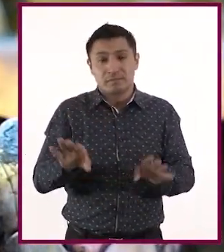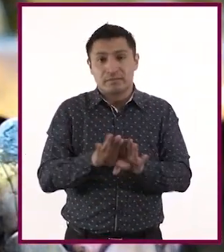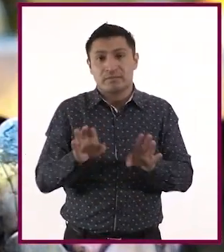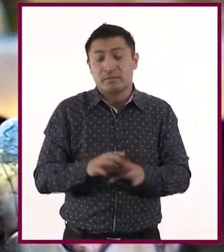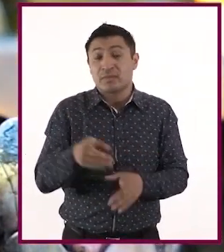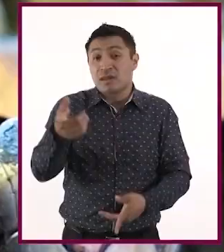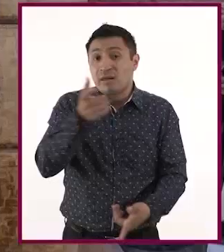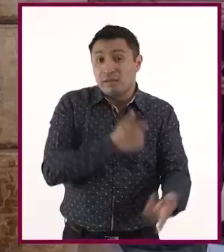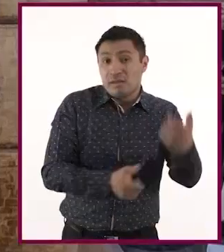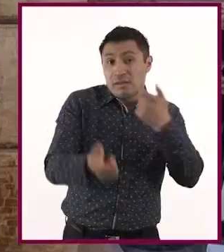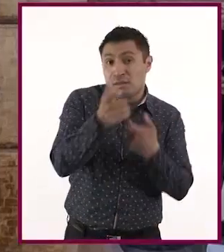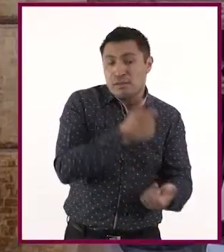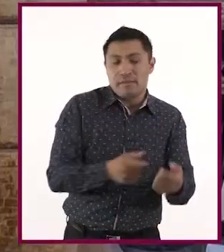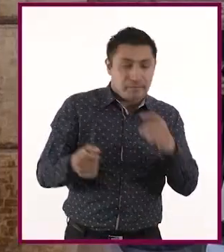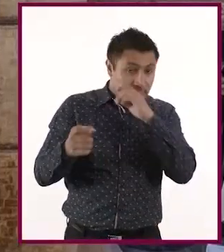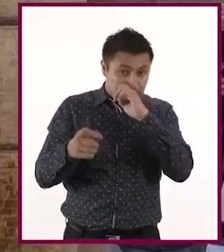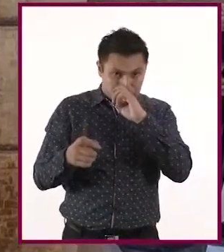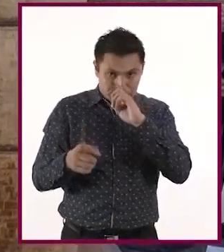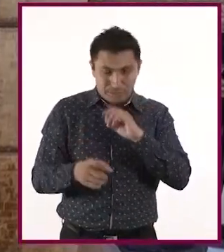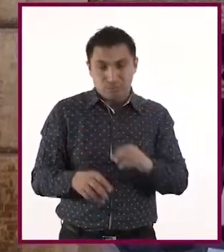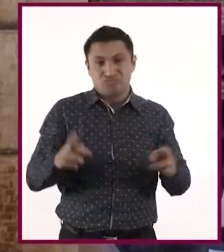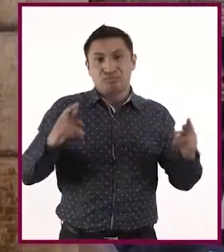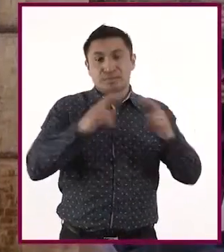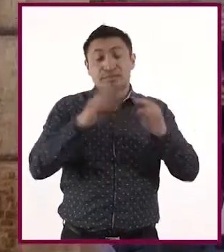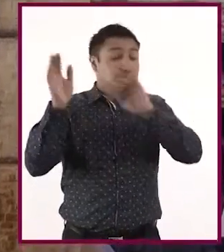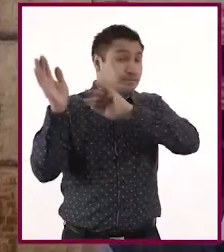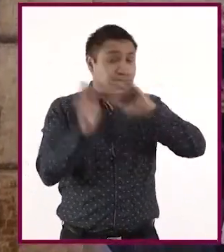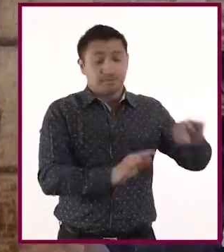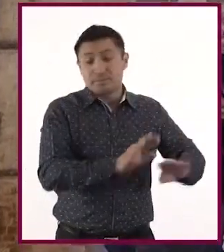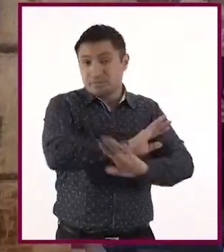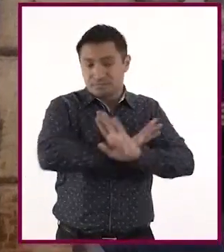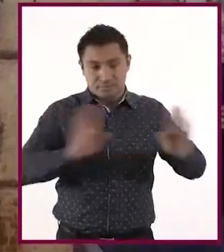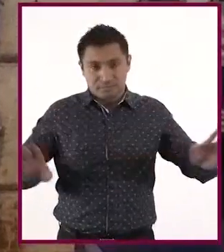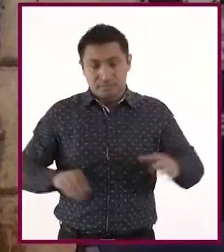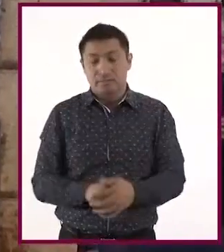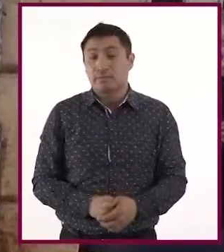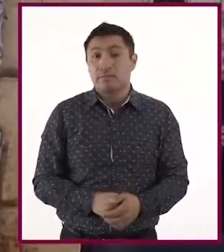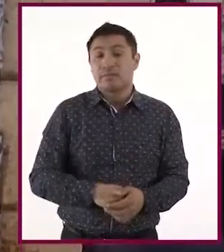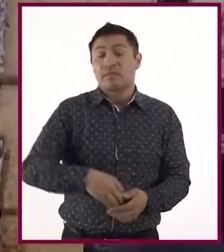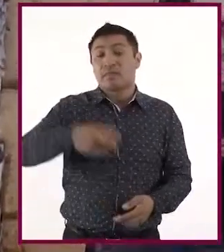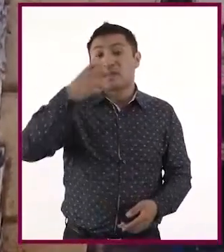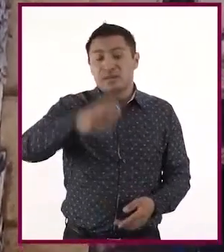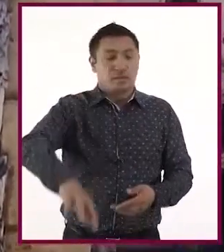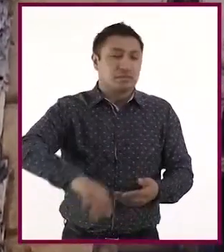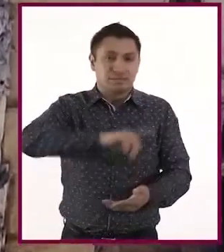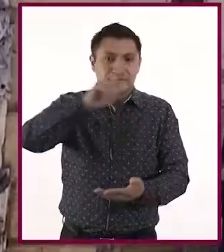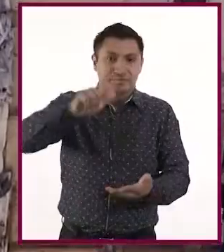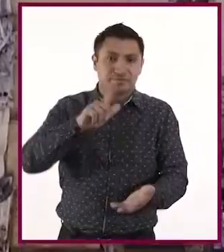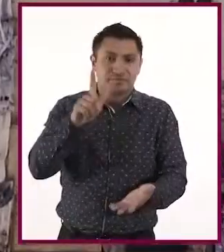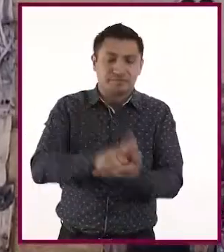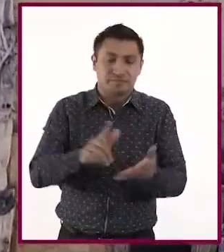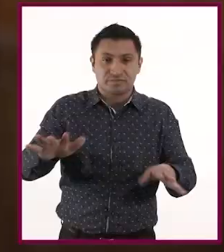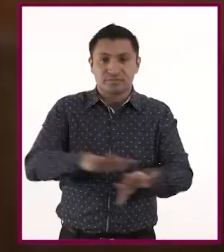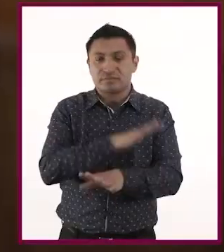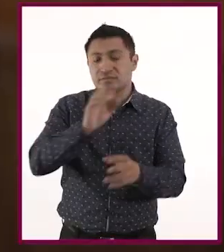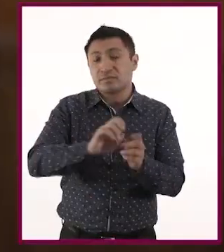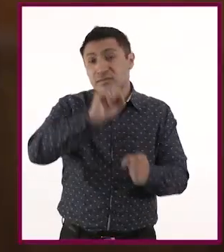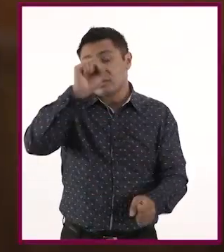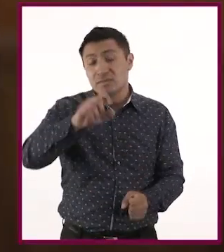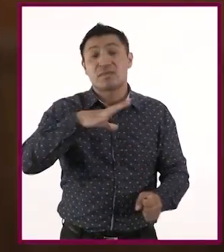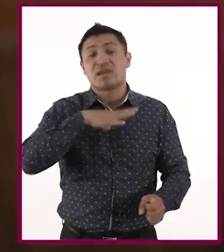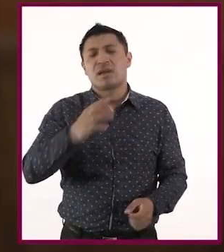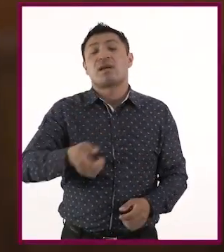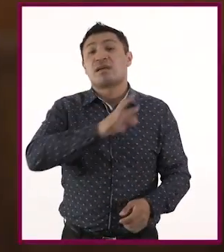de riquezas por parte de los organismos religiosos. El mérito de esta reforma constitucional radica en